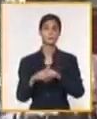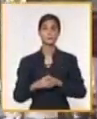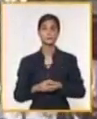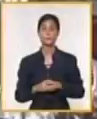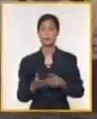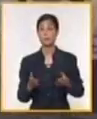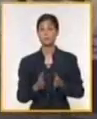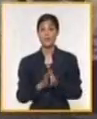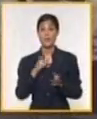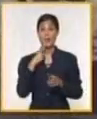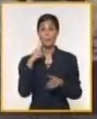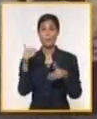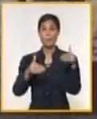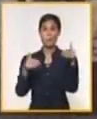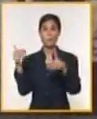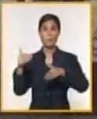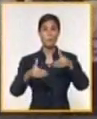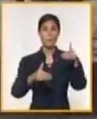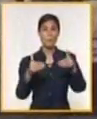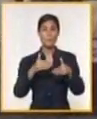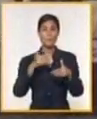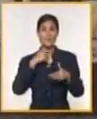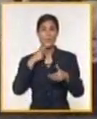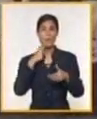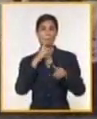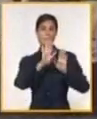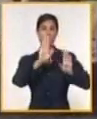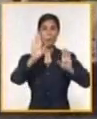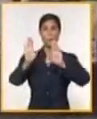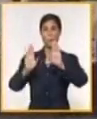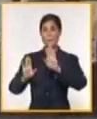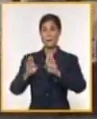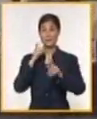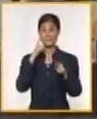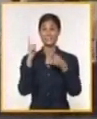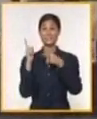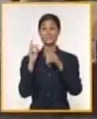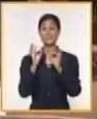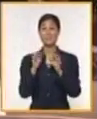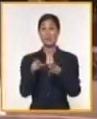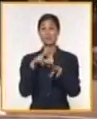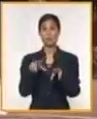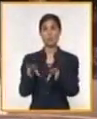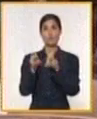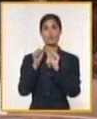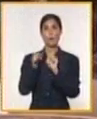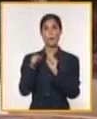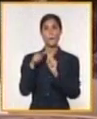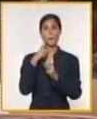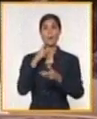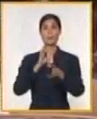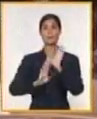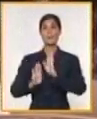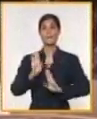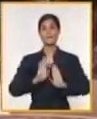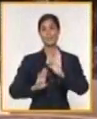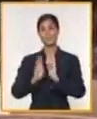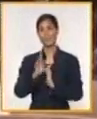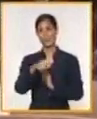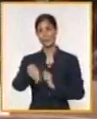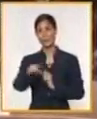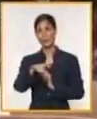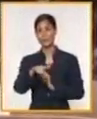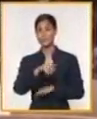se sumaron frentes de izquierda con columnas propias, algo novedoso en una manifestación en defensa de una líder del peronismo. La